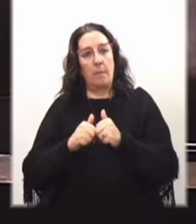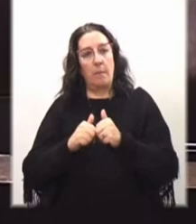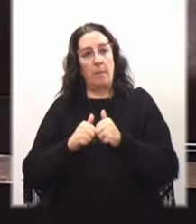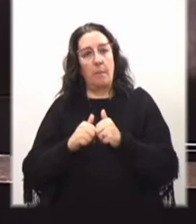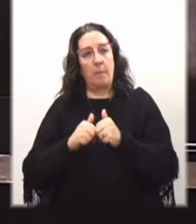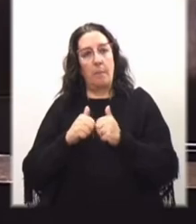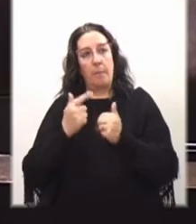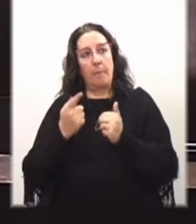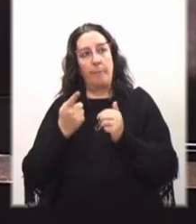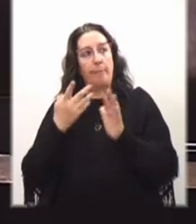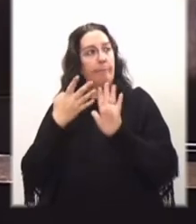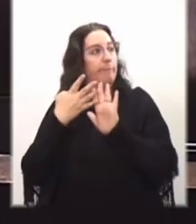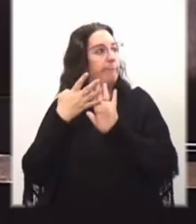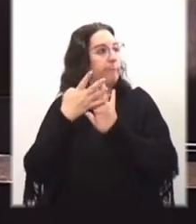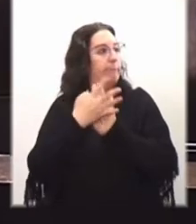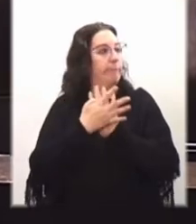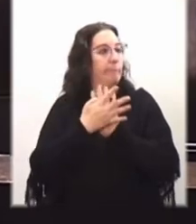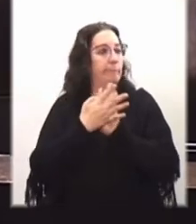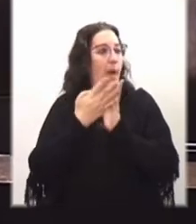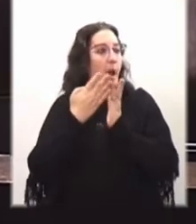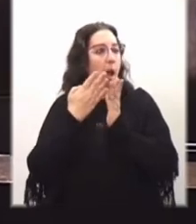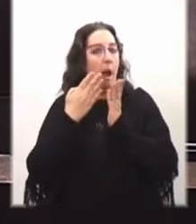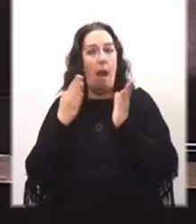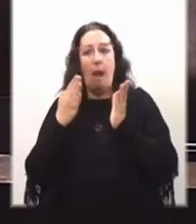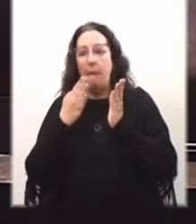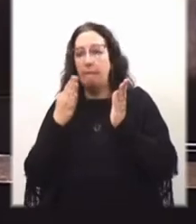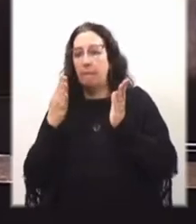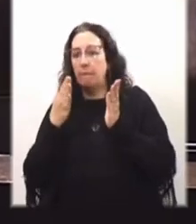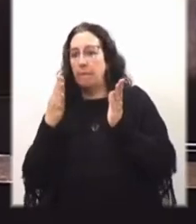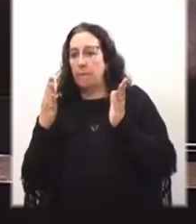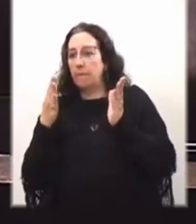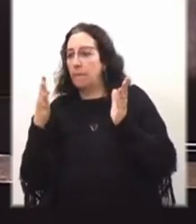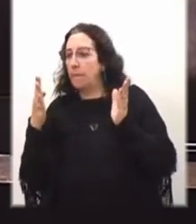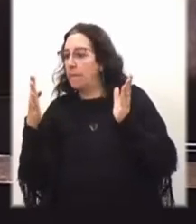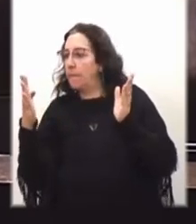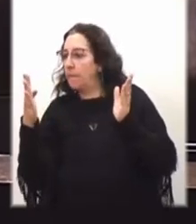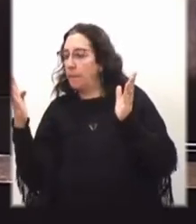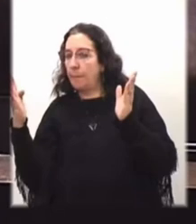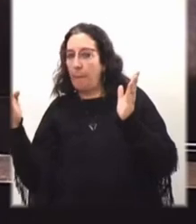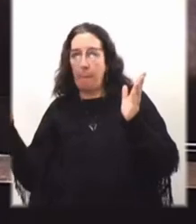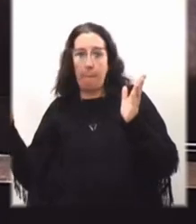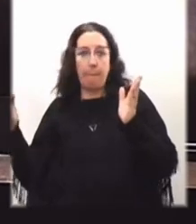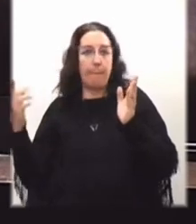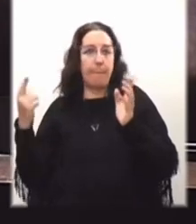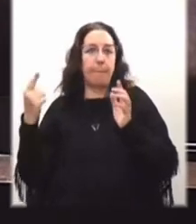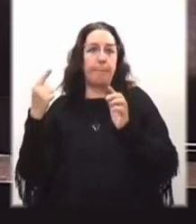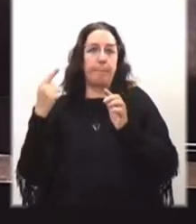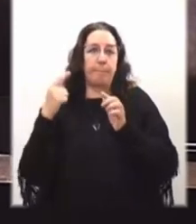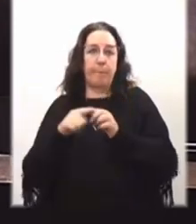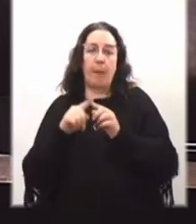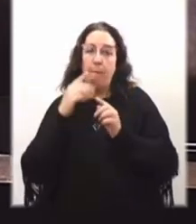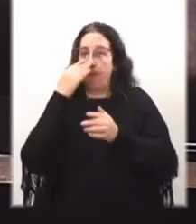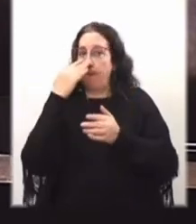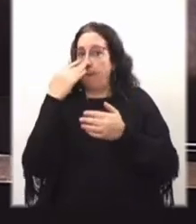un esquema que cada vez se va volviendo más ambicioso y que en realidad termina